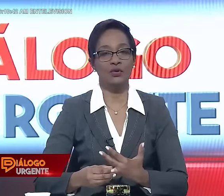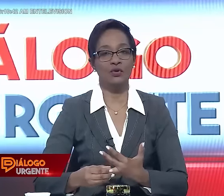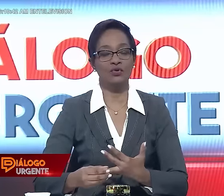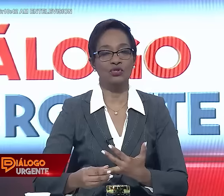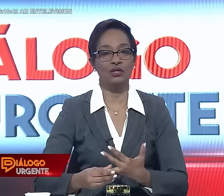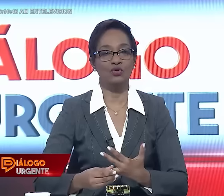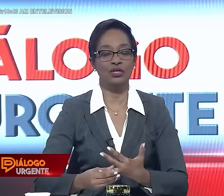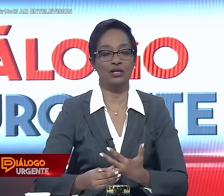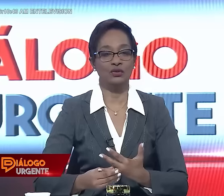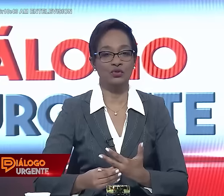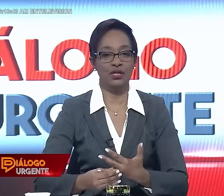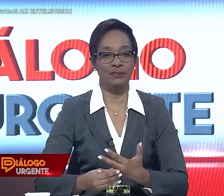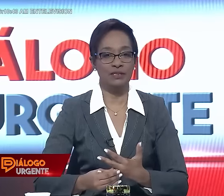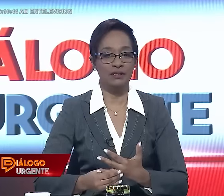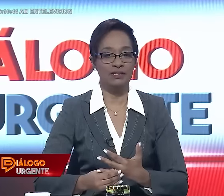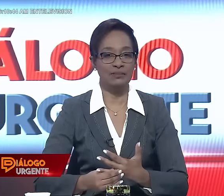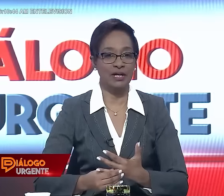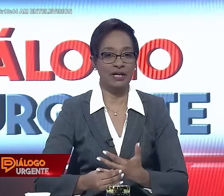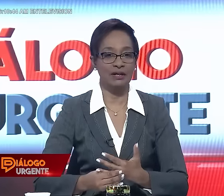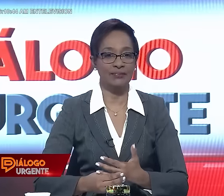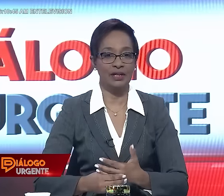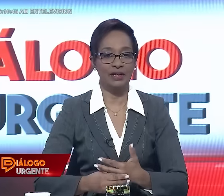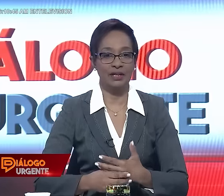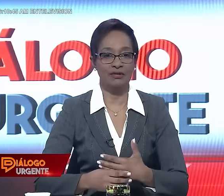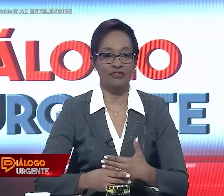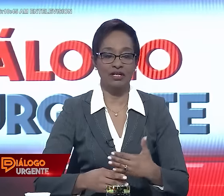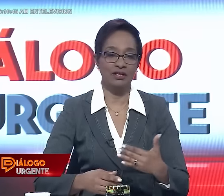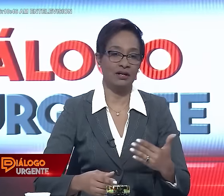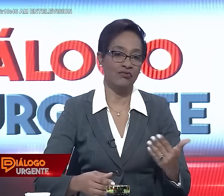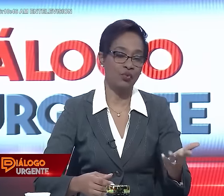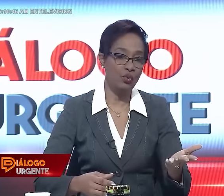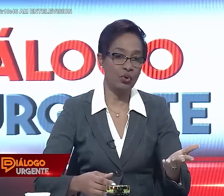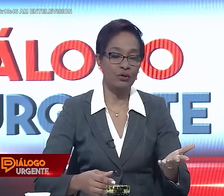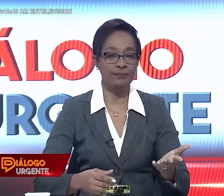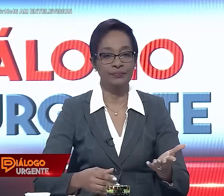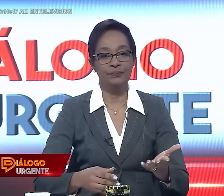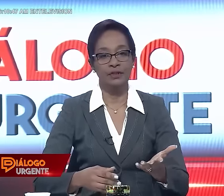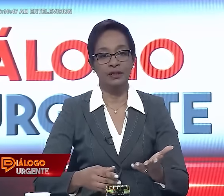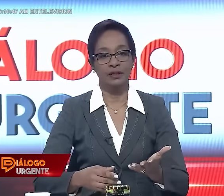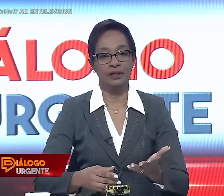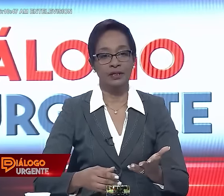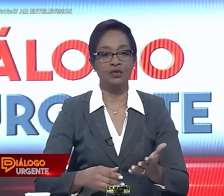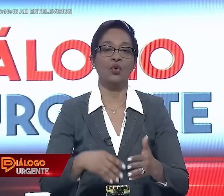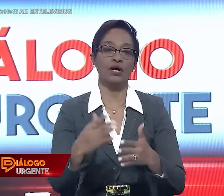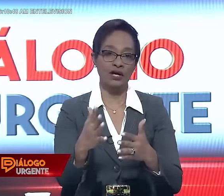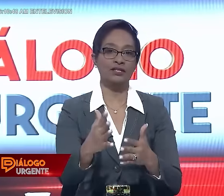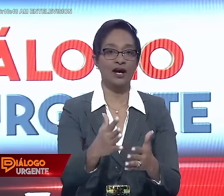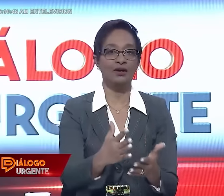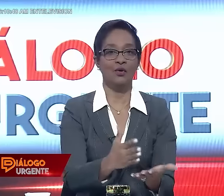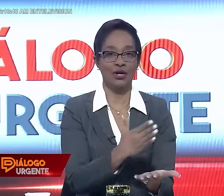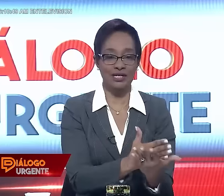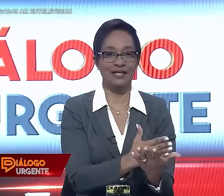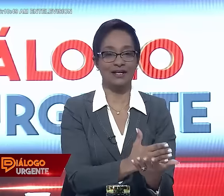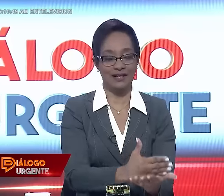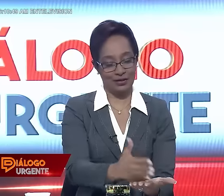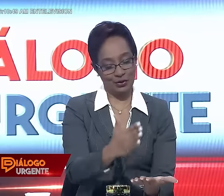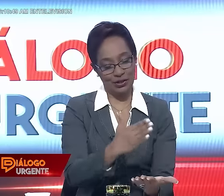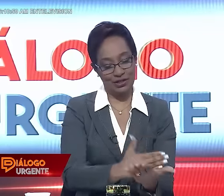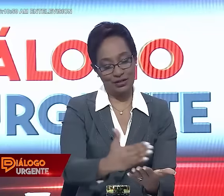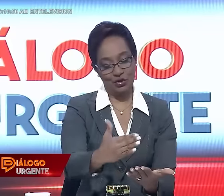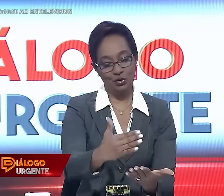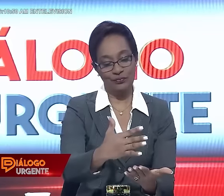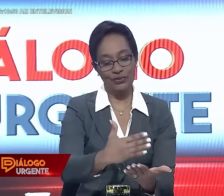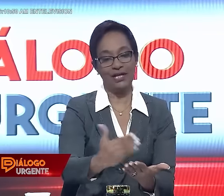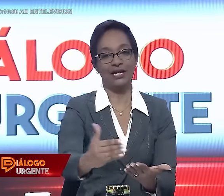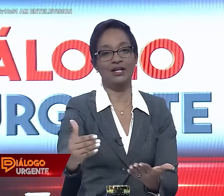dieron a conocer los decretos de la pasada semana, el de Farideh Raful, y con ella, con ese decreto, el de